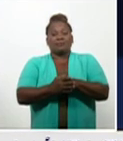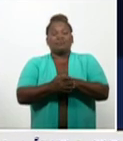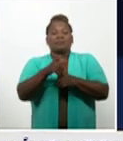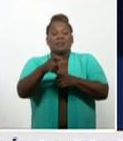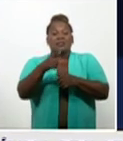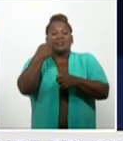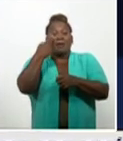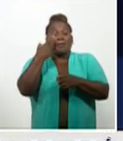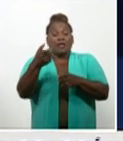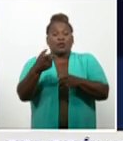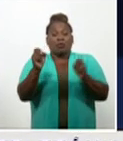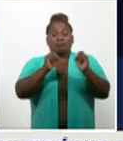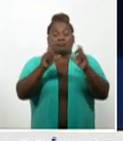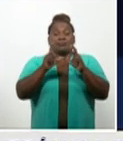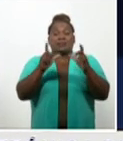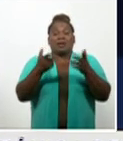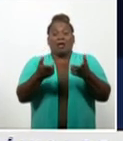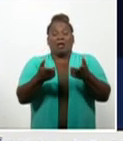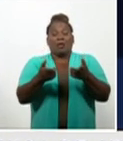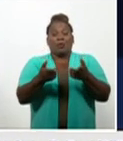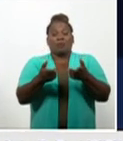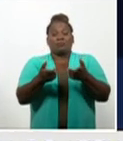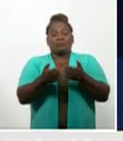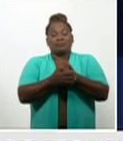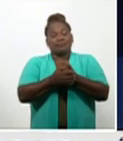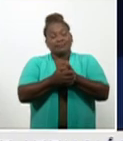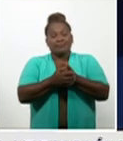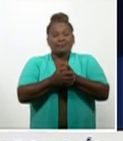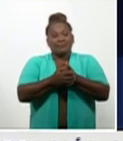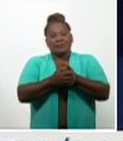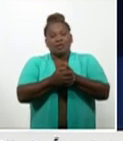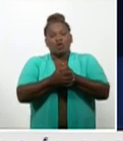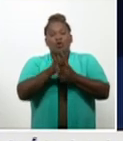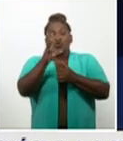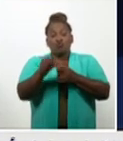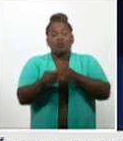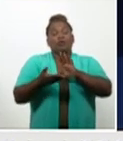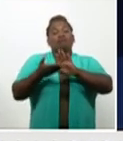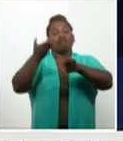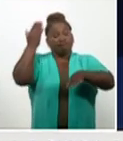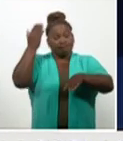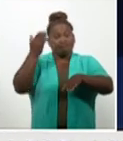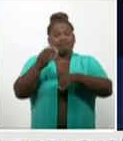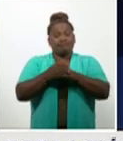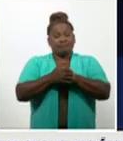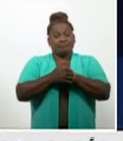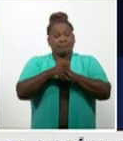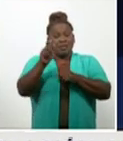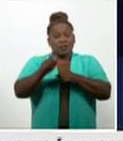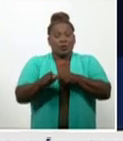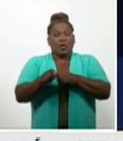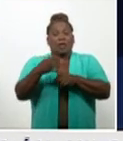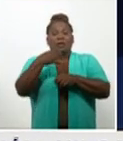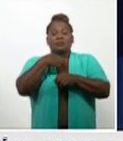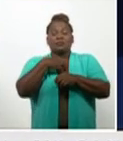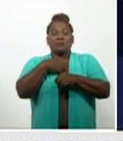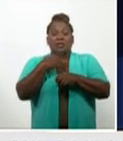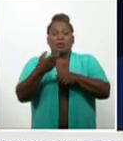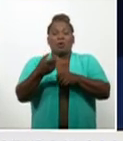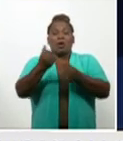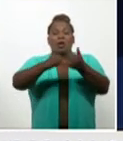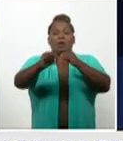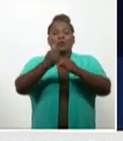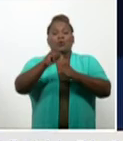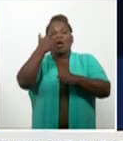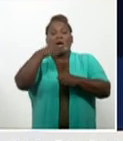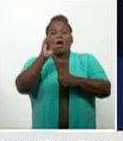detectado de una manera con un número muy elevado de casos. Bueno, ahí está los laboratorios